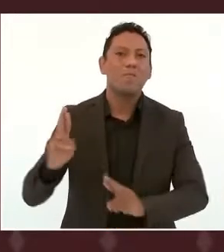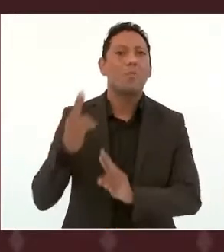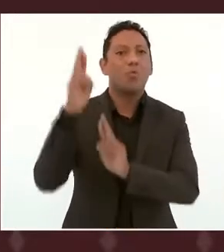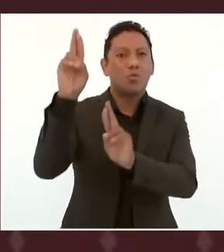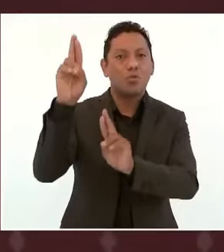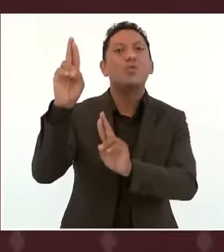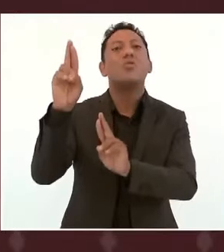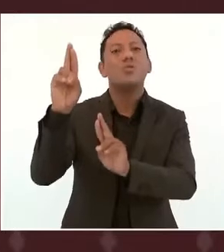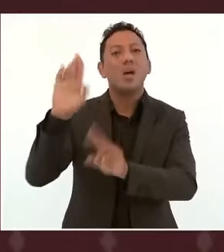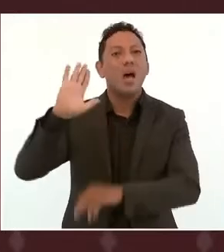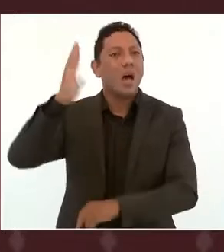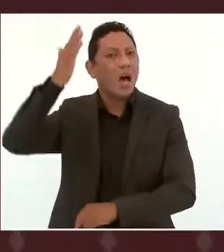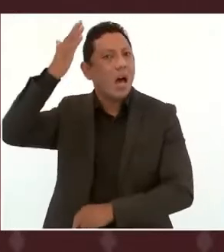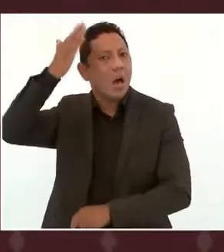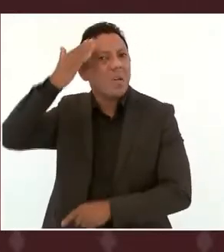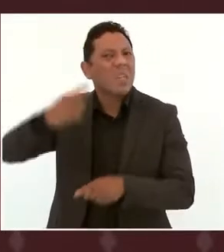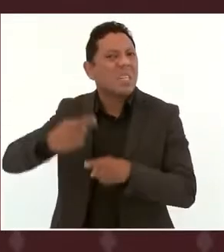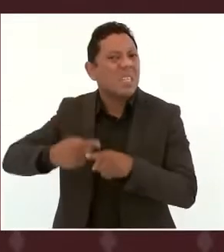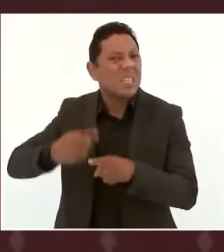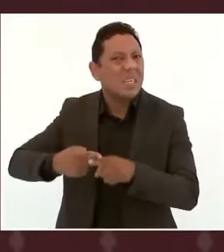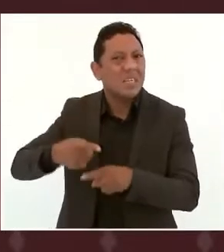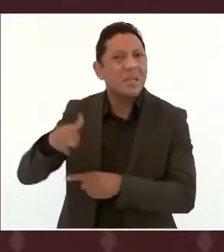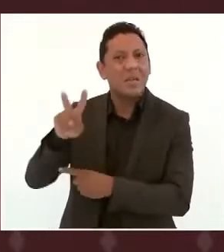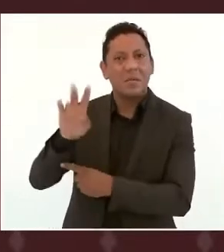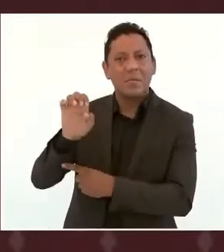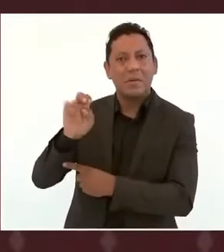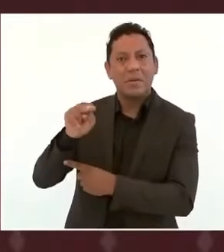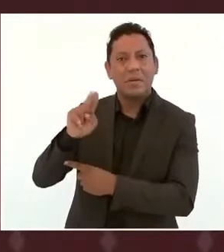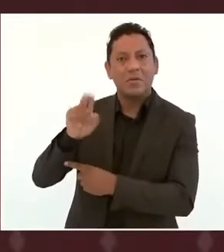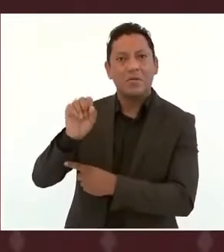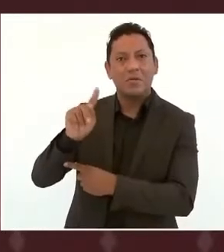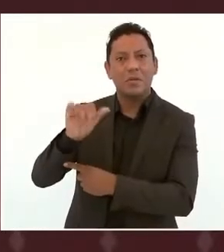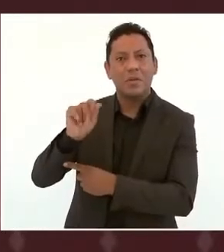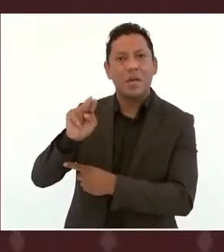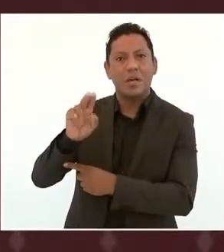revolucionario encabezado por Venustiano Carranza,